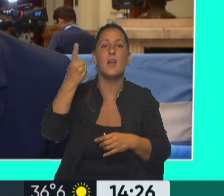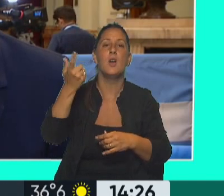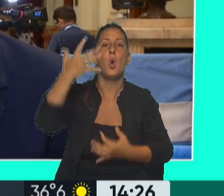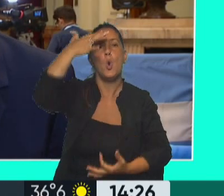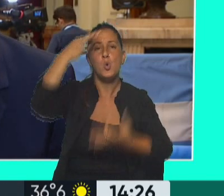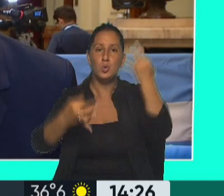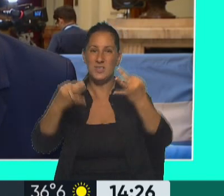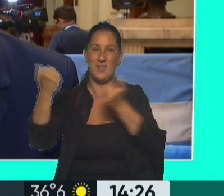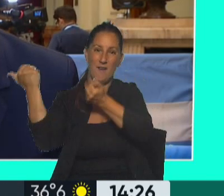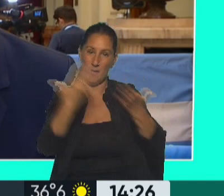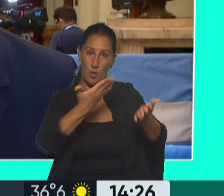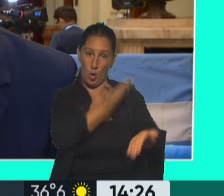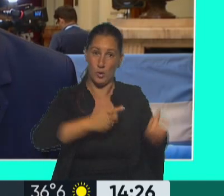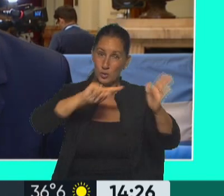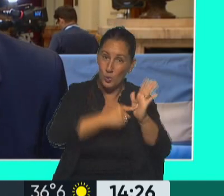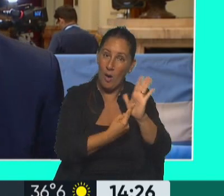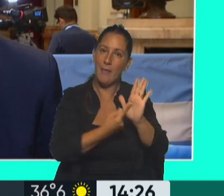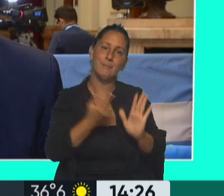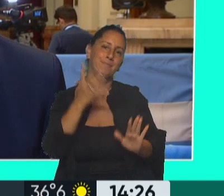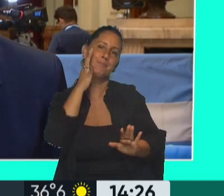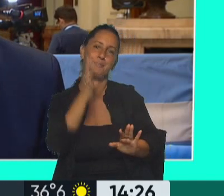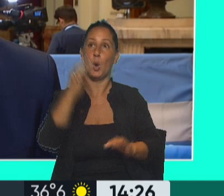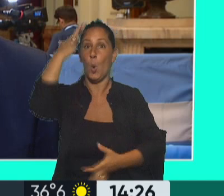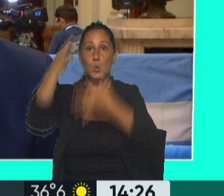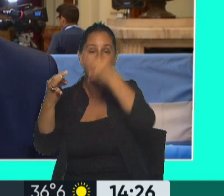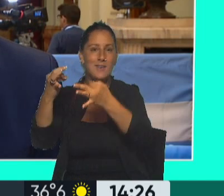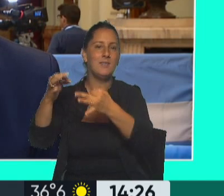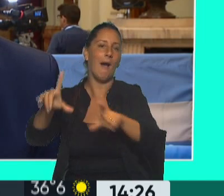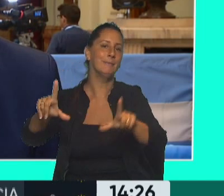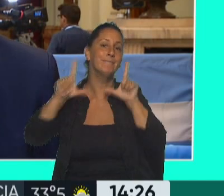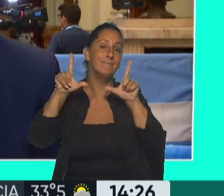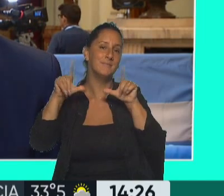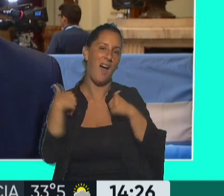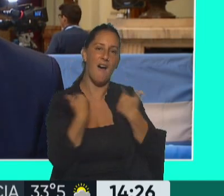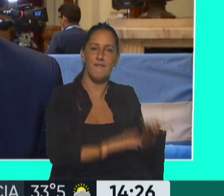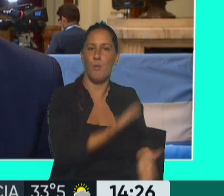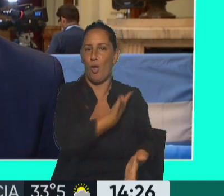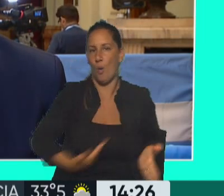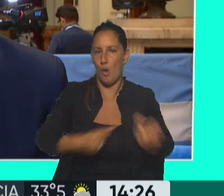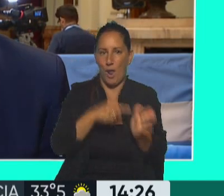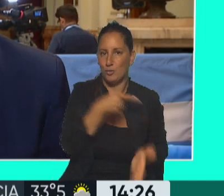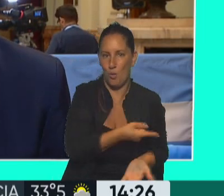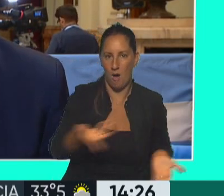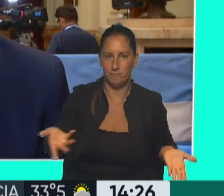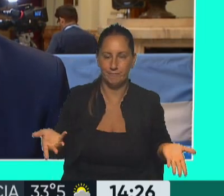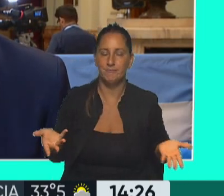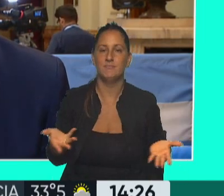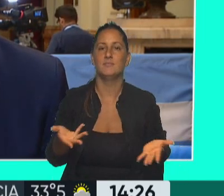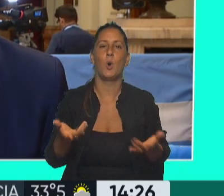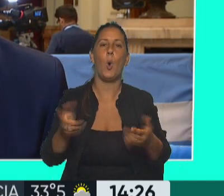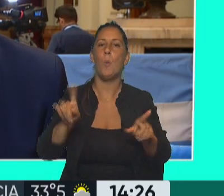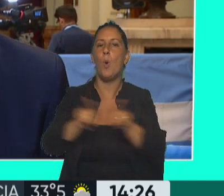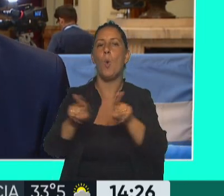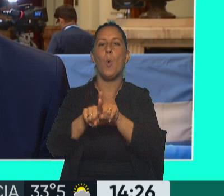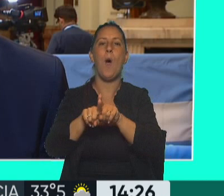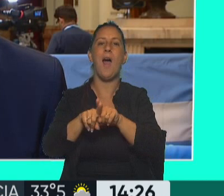netamente político que vuelve a mostrar una vez más la Corte de qué lado está, ¿no? O mejor dicho, la